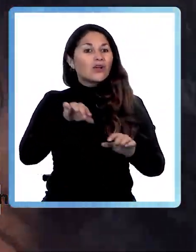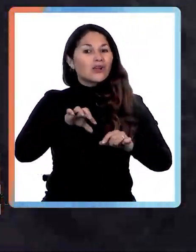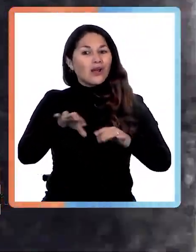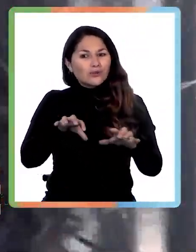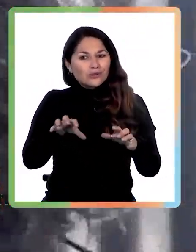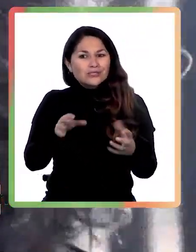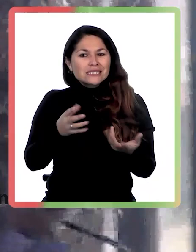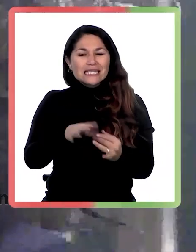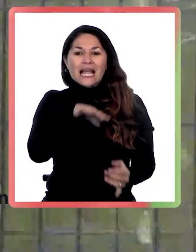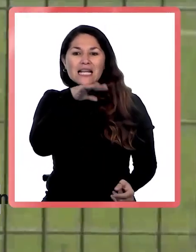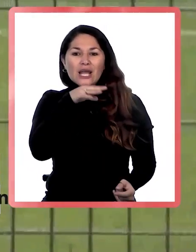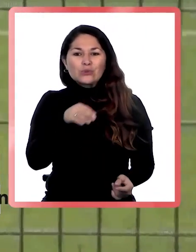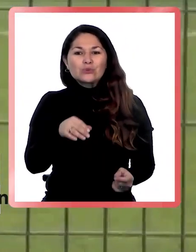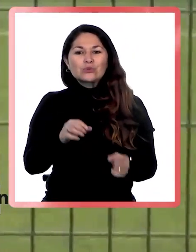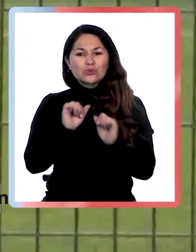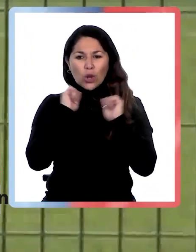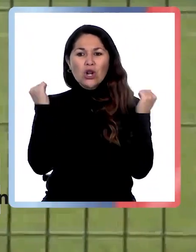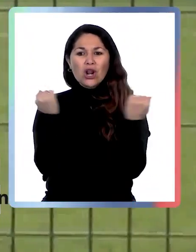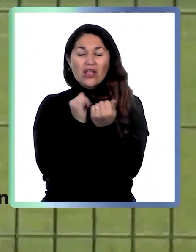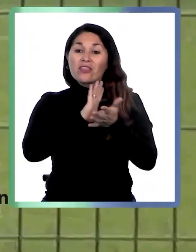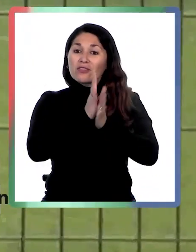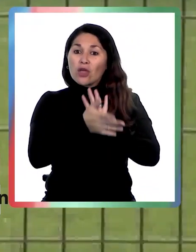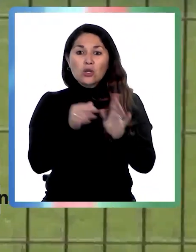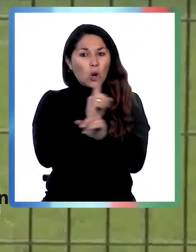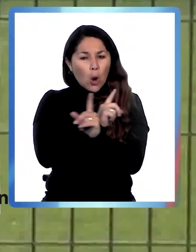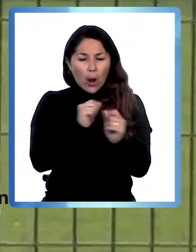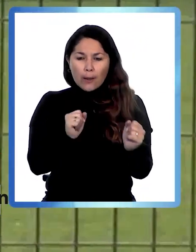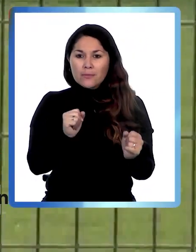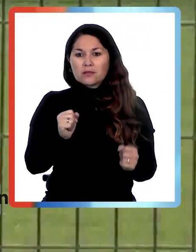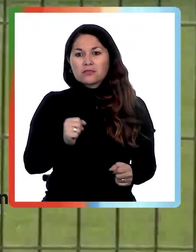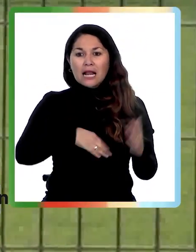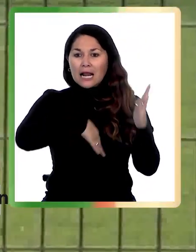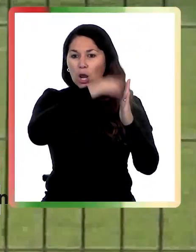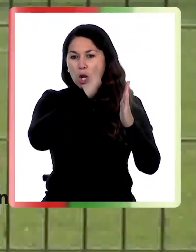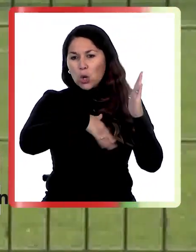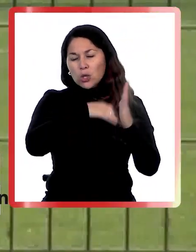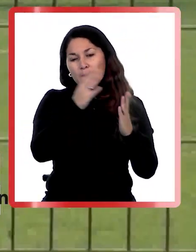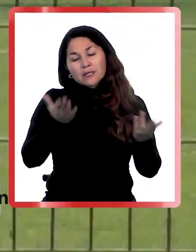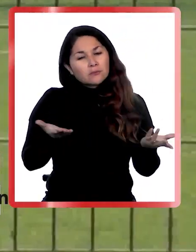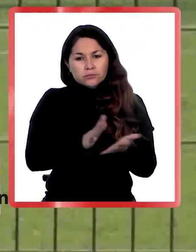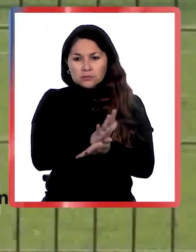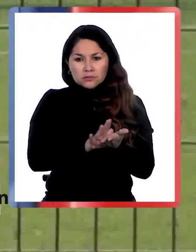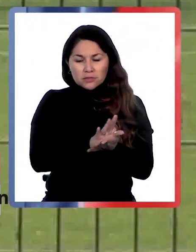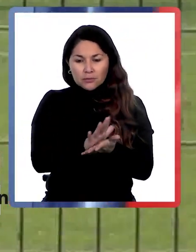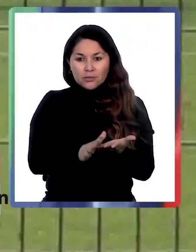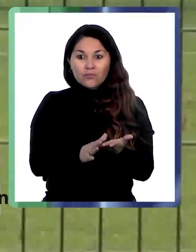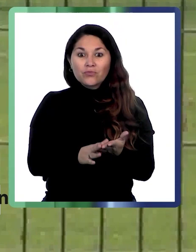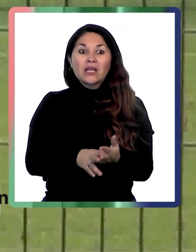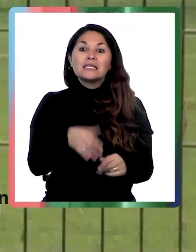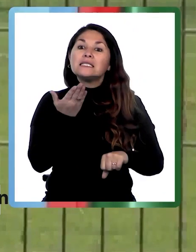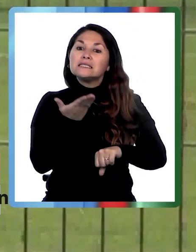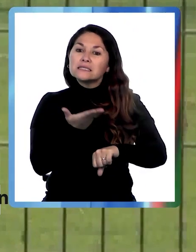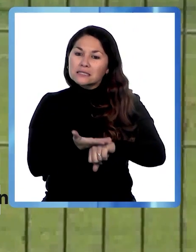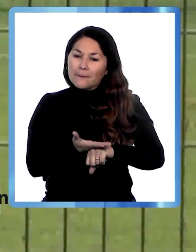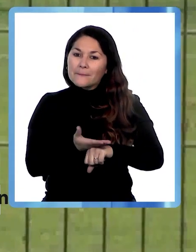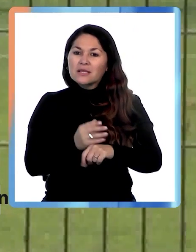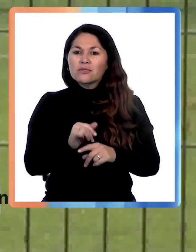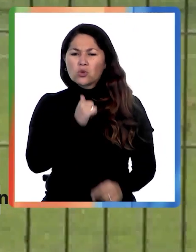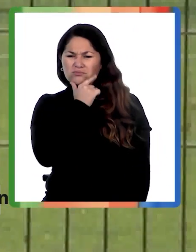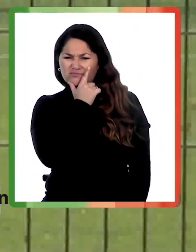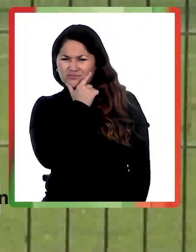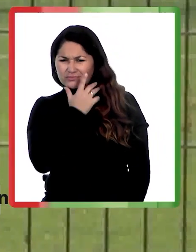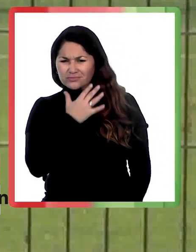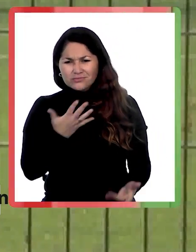impedido el uso total del estadio de San Antonio es decir las pinturas intumescentes al contrario se abre una licitación con